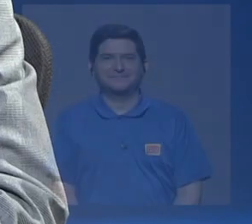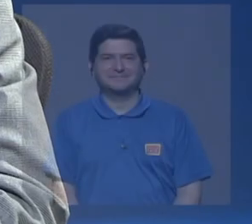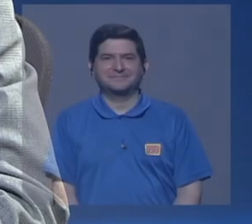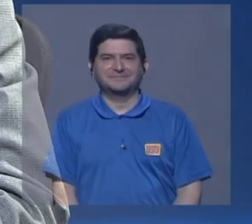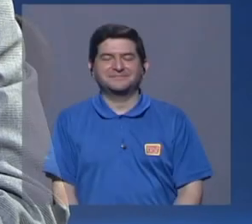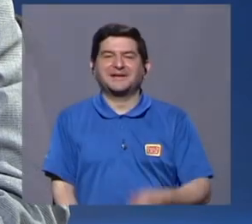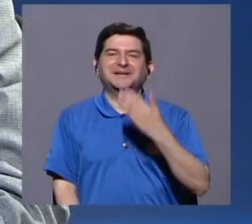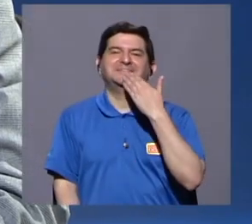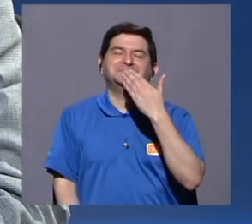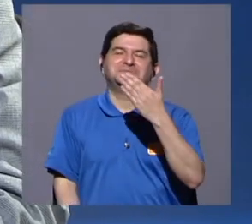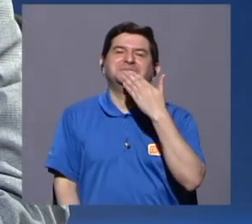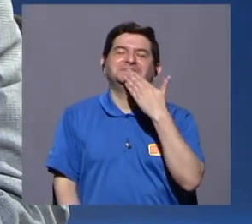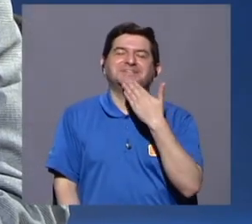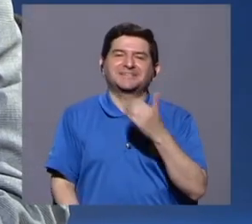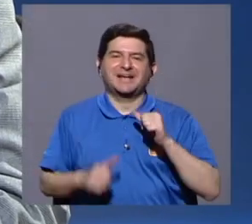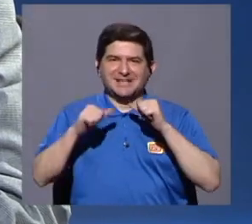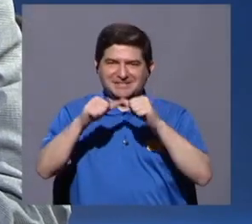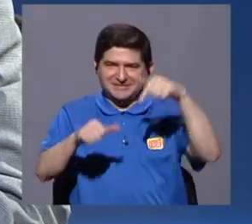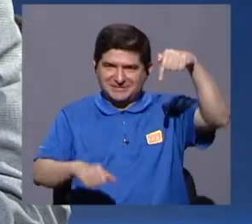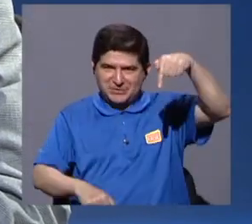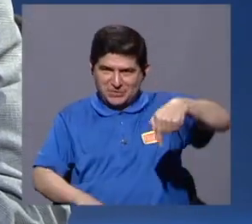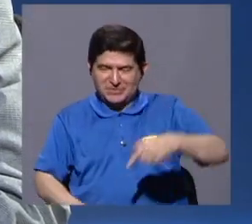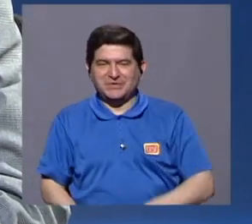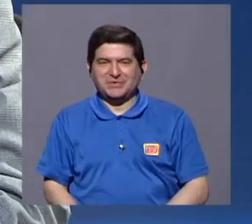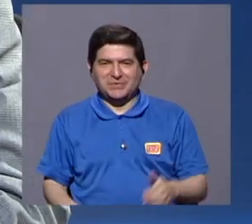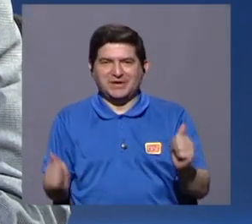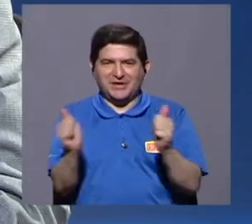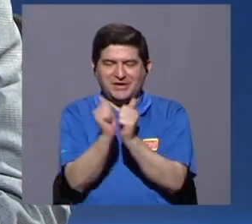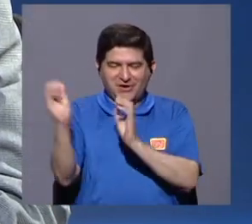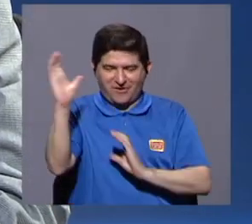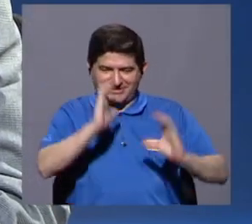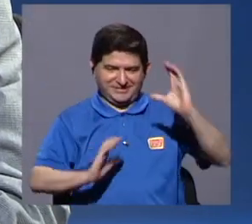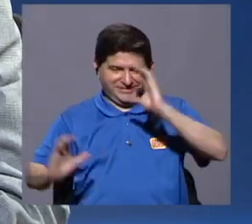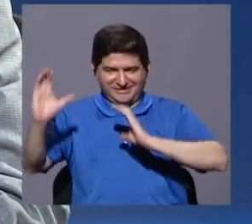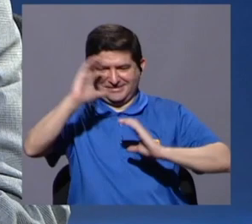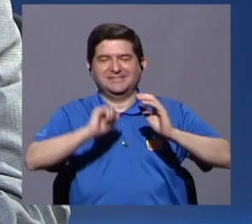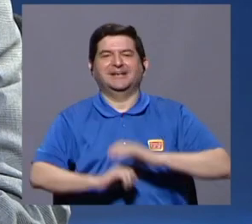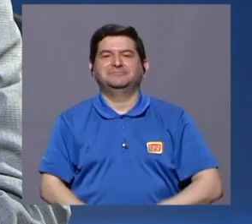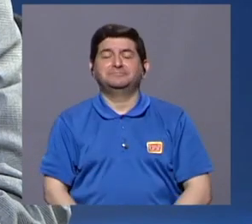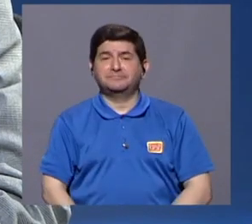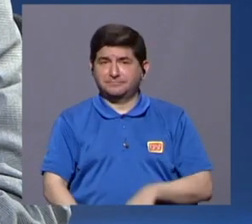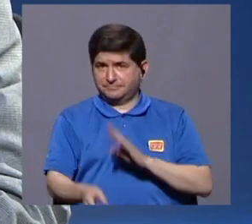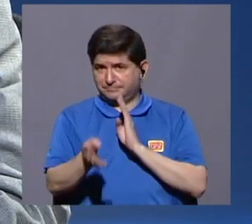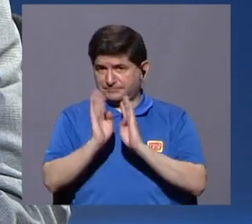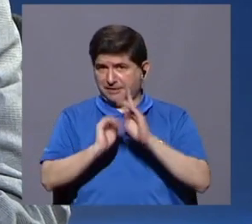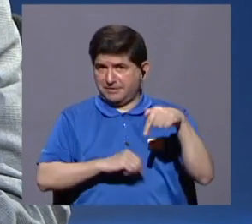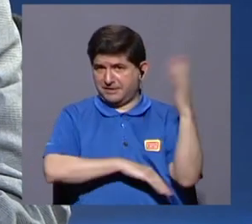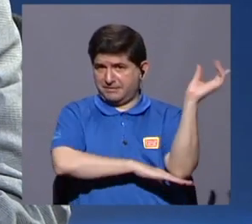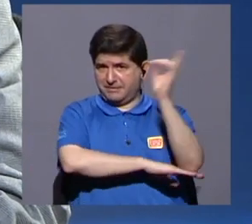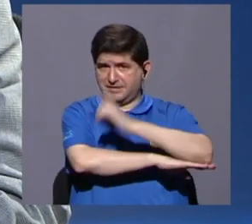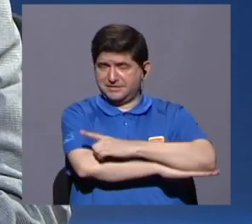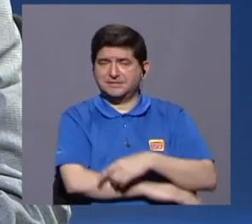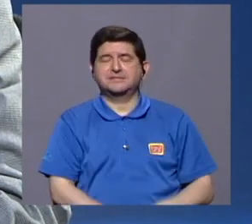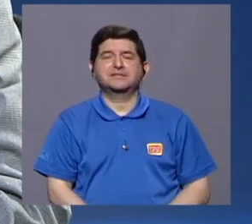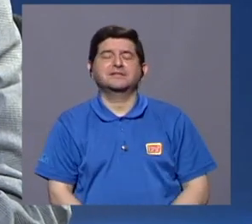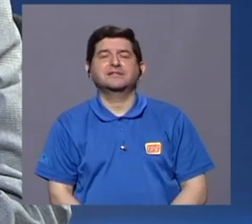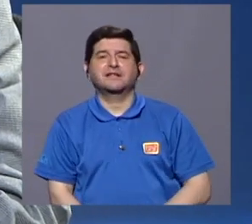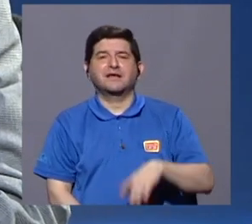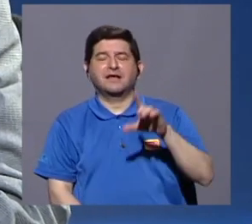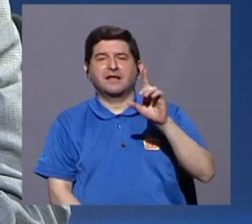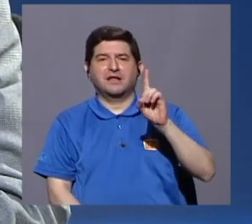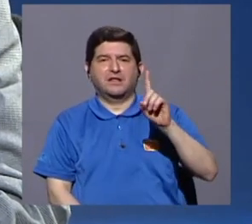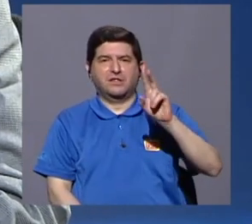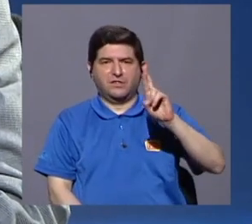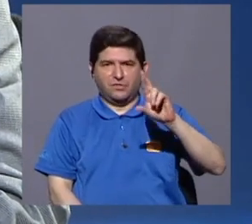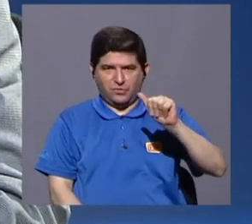muchas gracias por continuar con nosotros aquí en conciencia hablamos el día de hoy con la doctora carolina